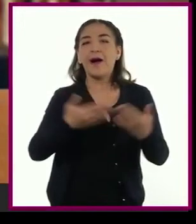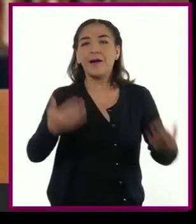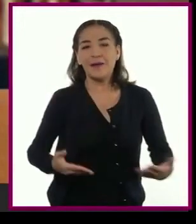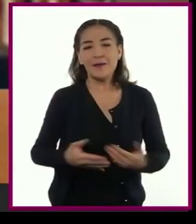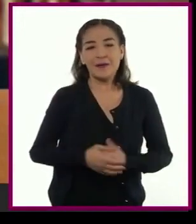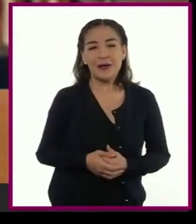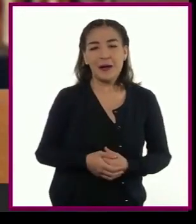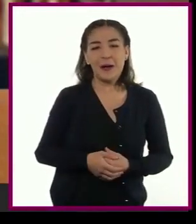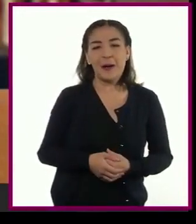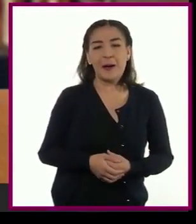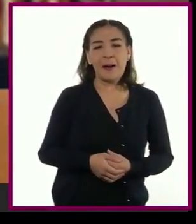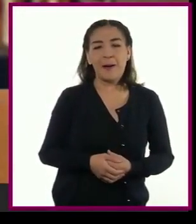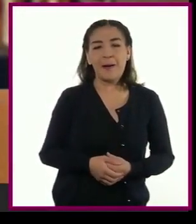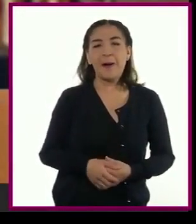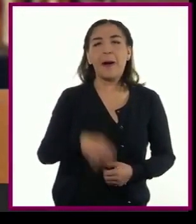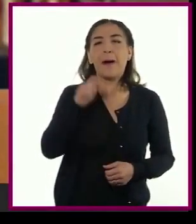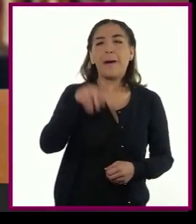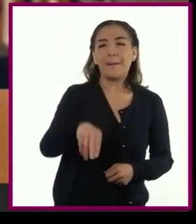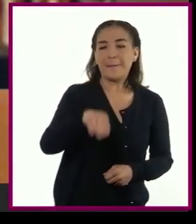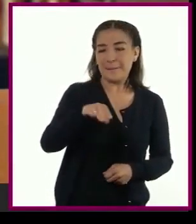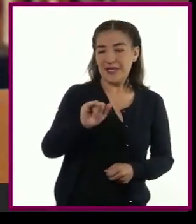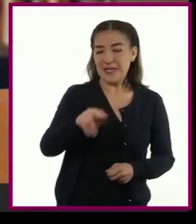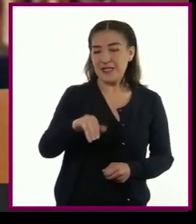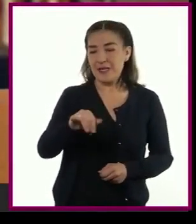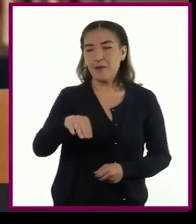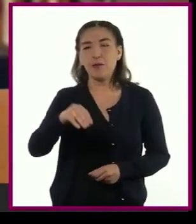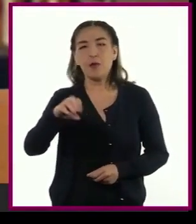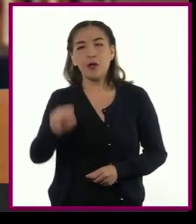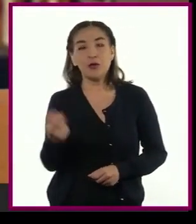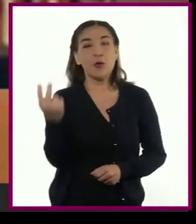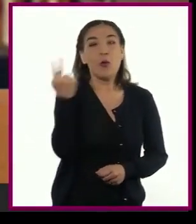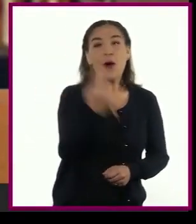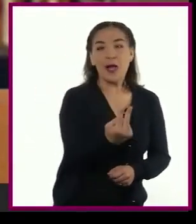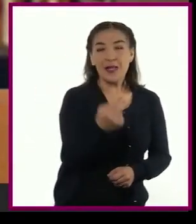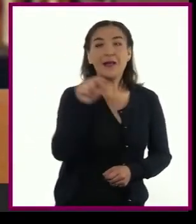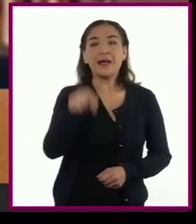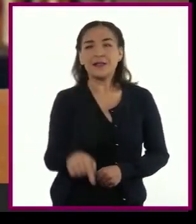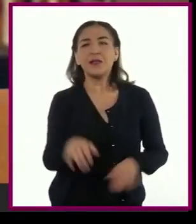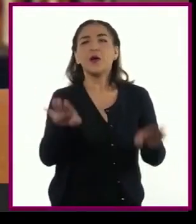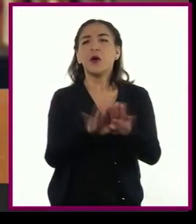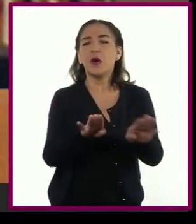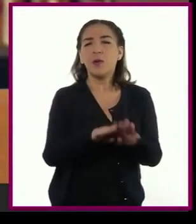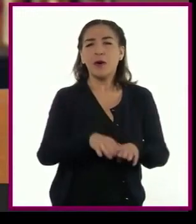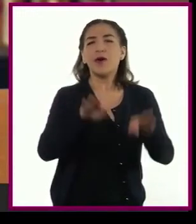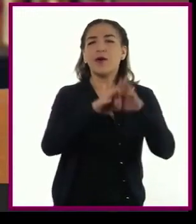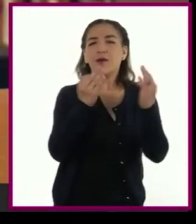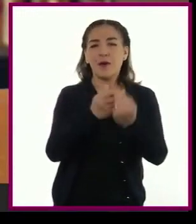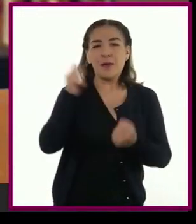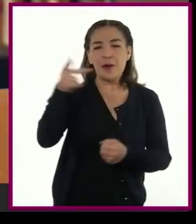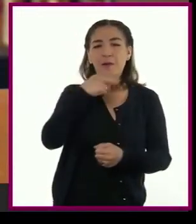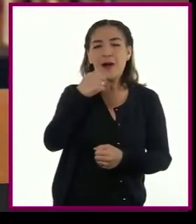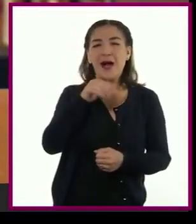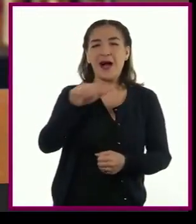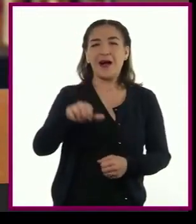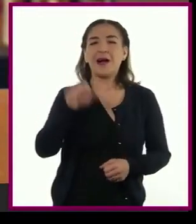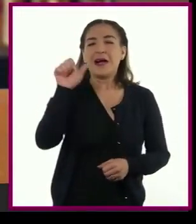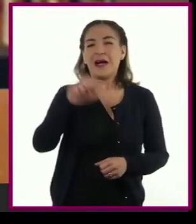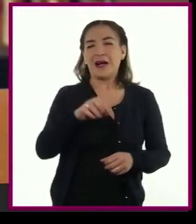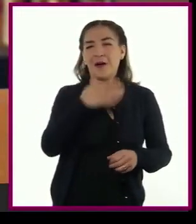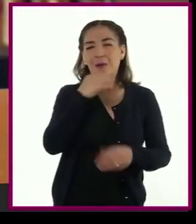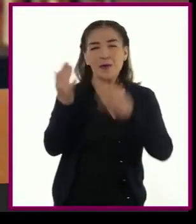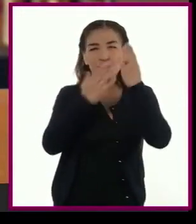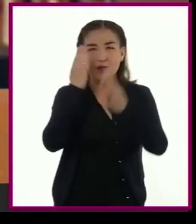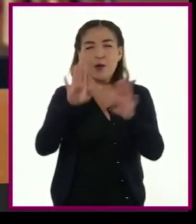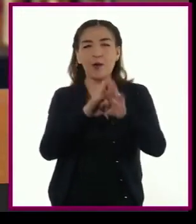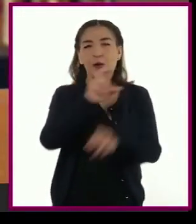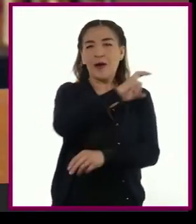de mínimos cuadrados. De esta manera, el astrónomo húngaro-alemán